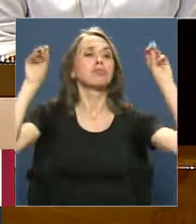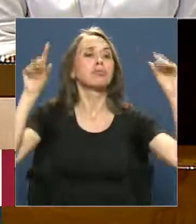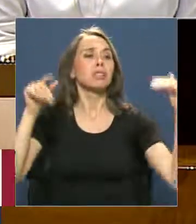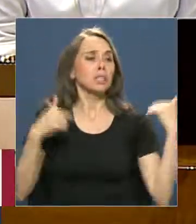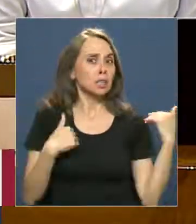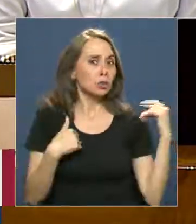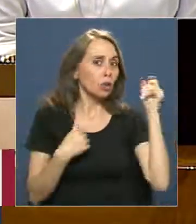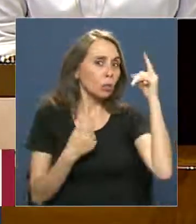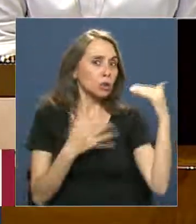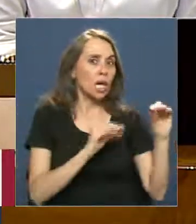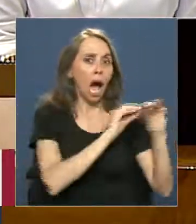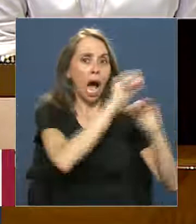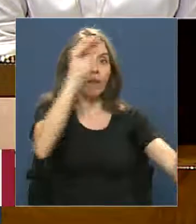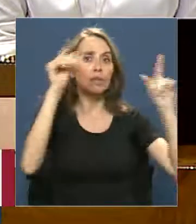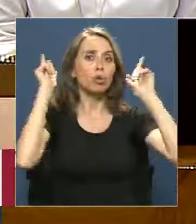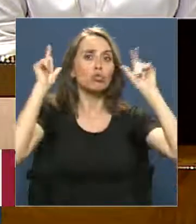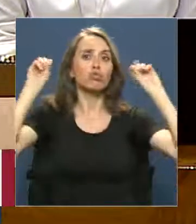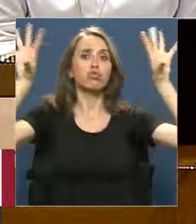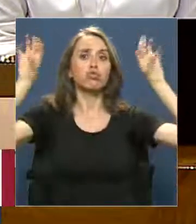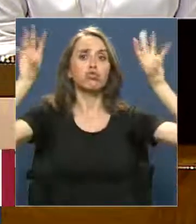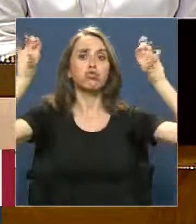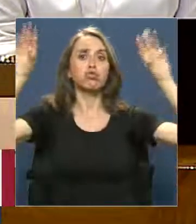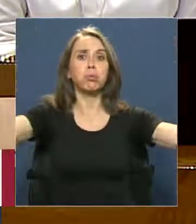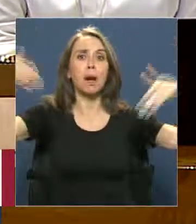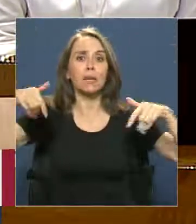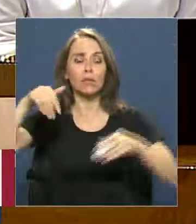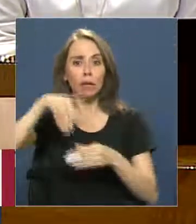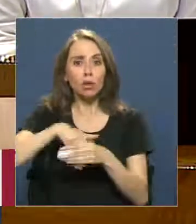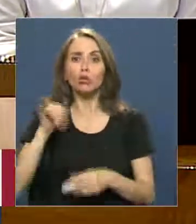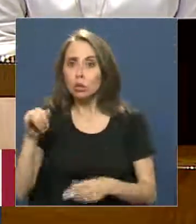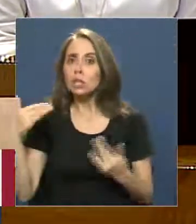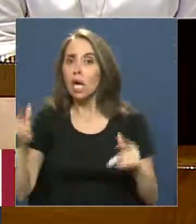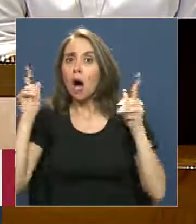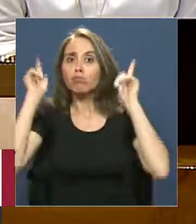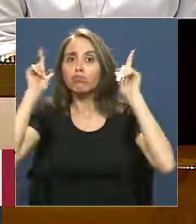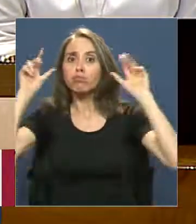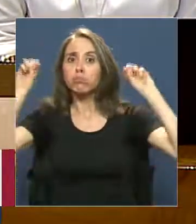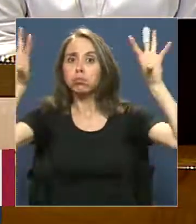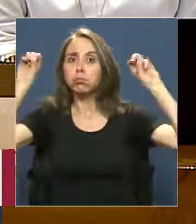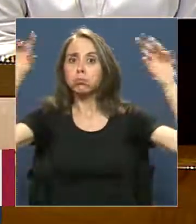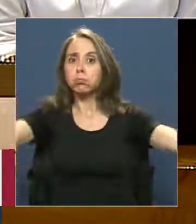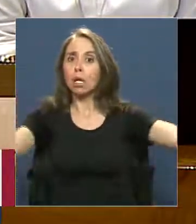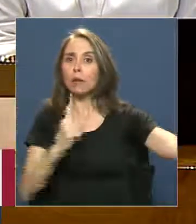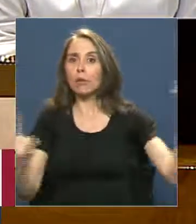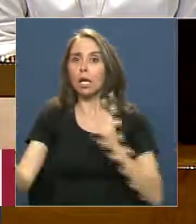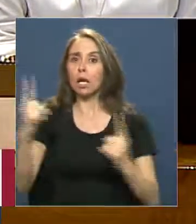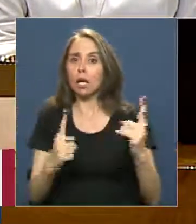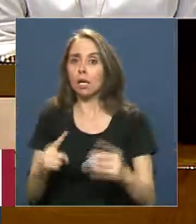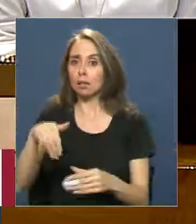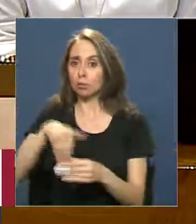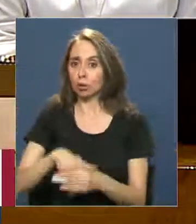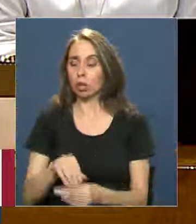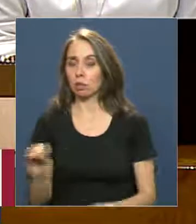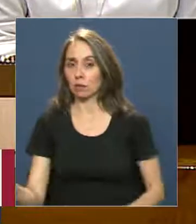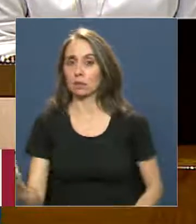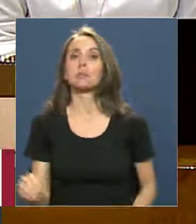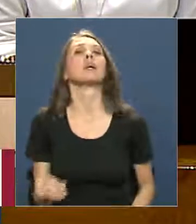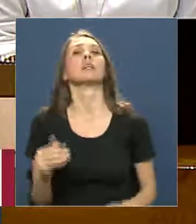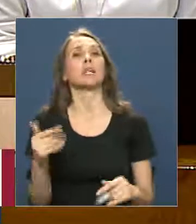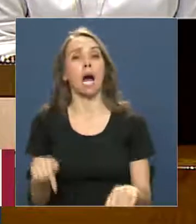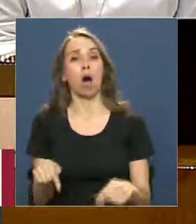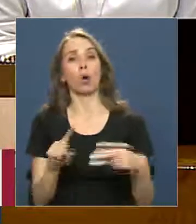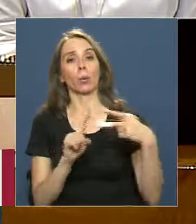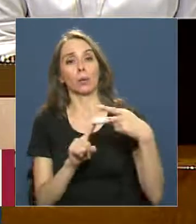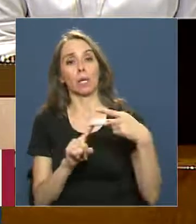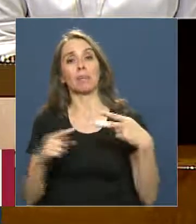llamado, ¿no? Sí, se está llamando todo el rato. Muy bien, han estado llamando. Vamos ahora a las